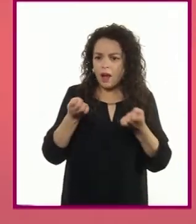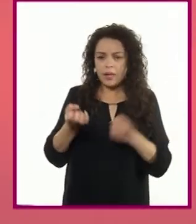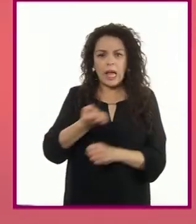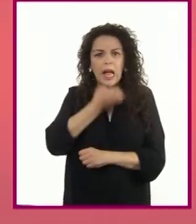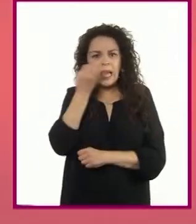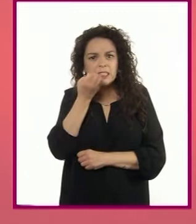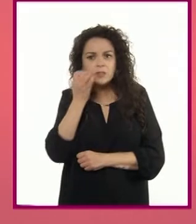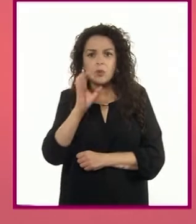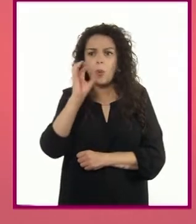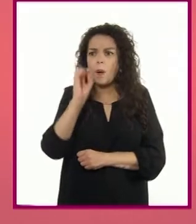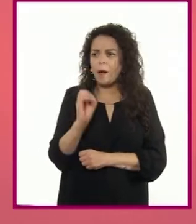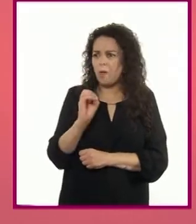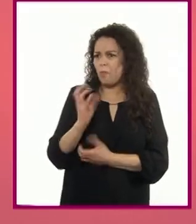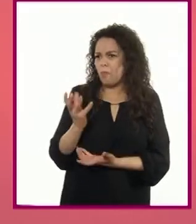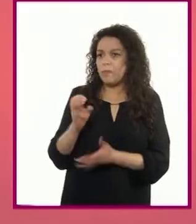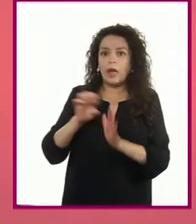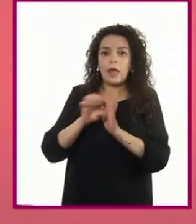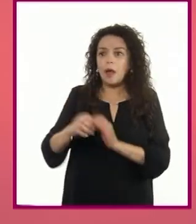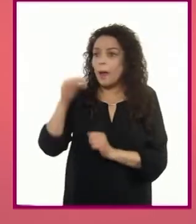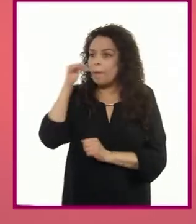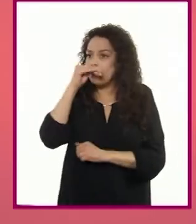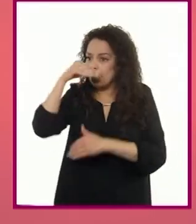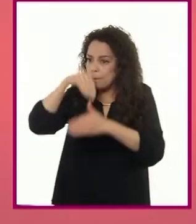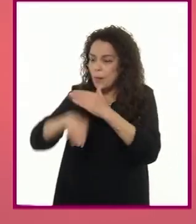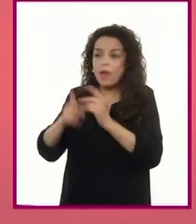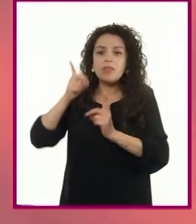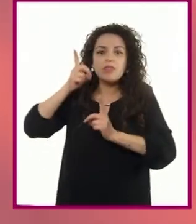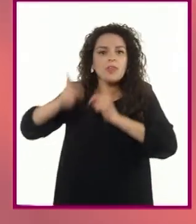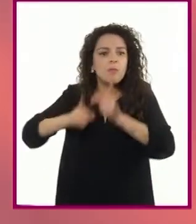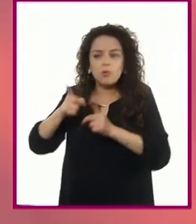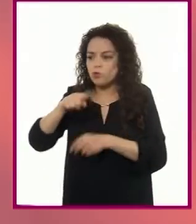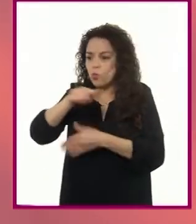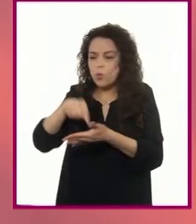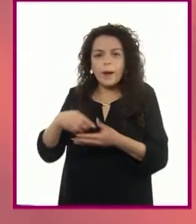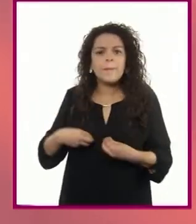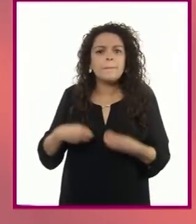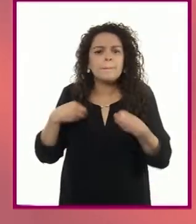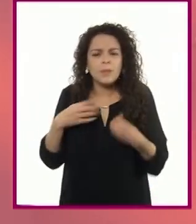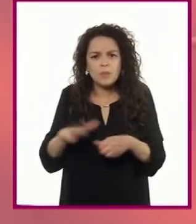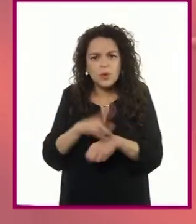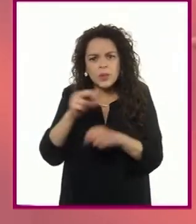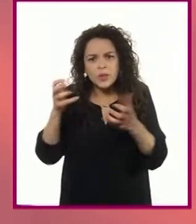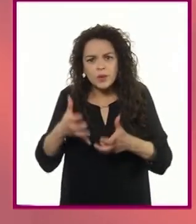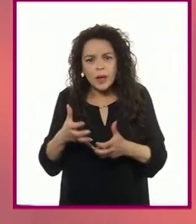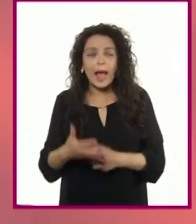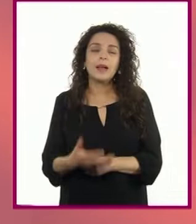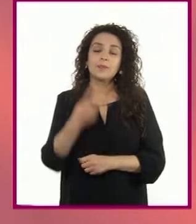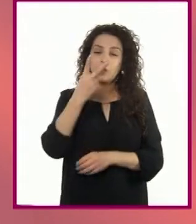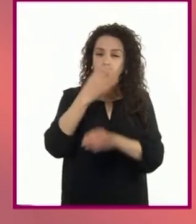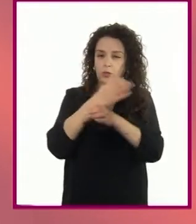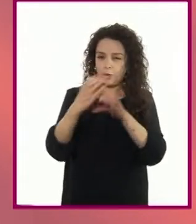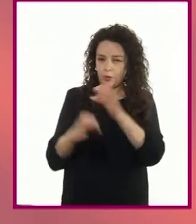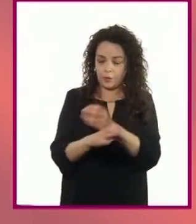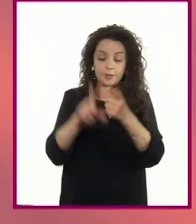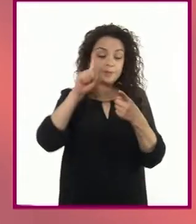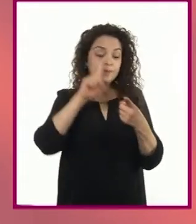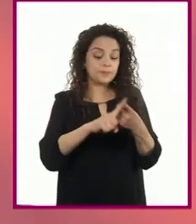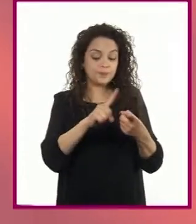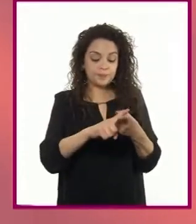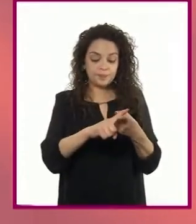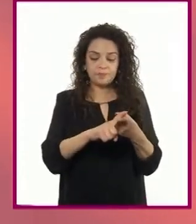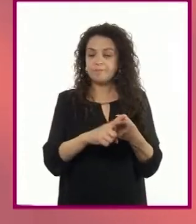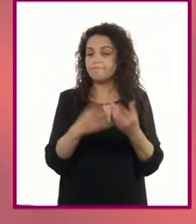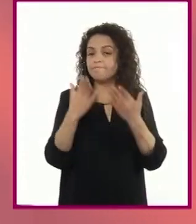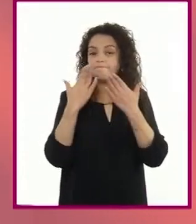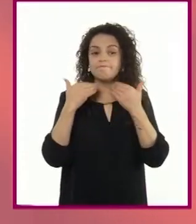acceso gratuito a algún centro recreativo o deportivo local? Principalmente por dos factores. Uno es el